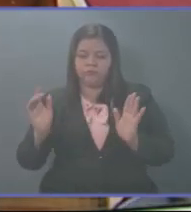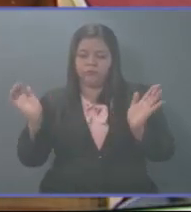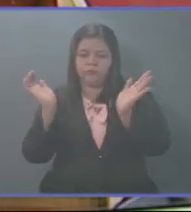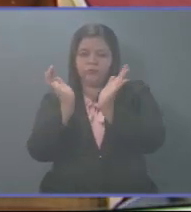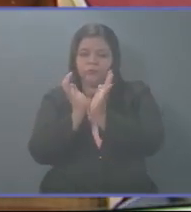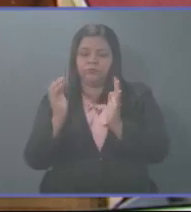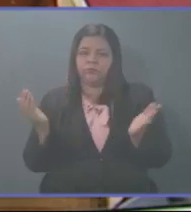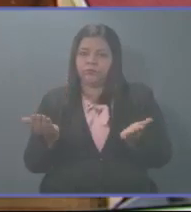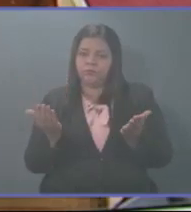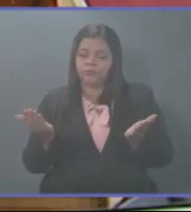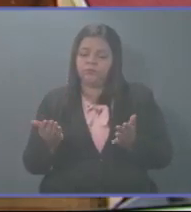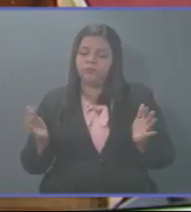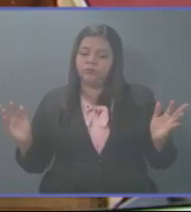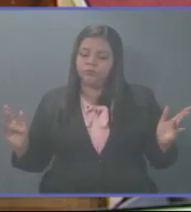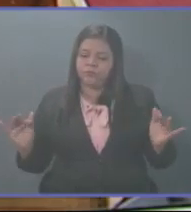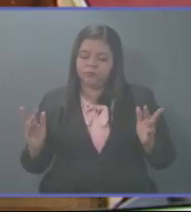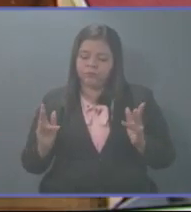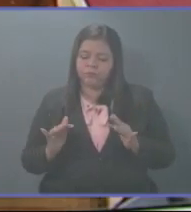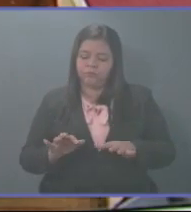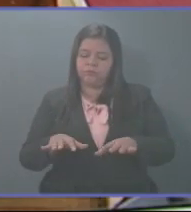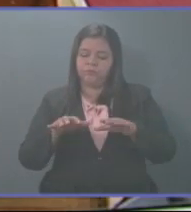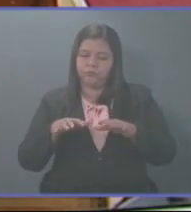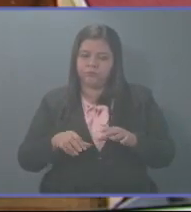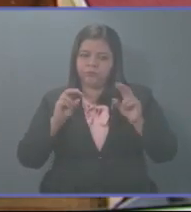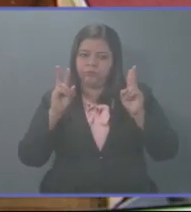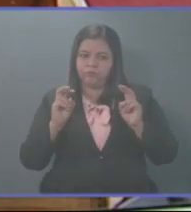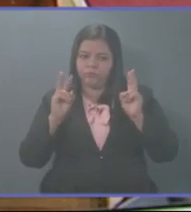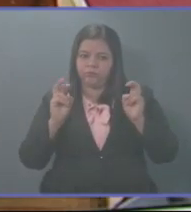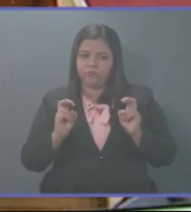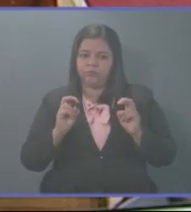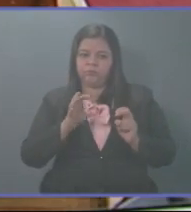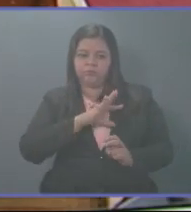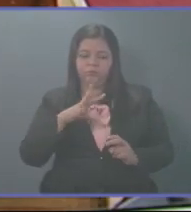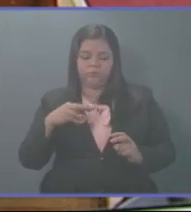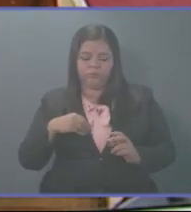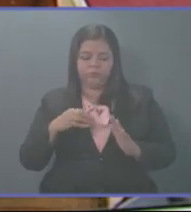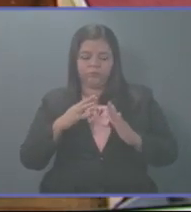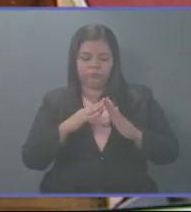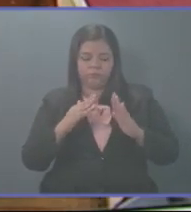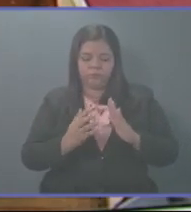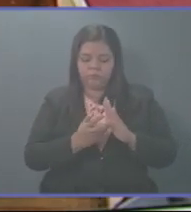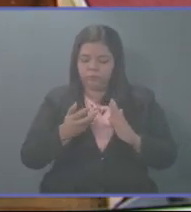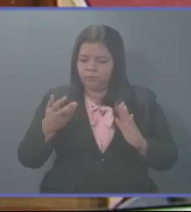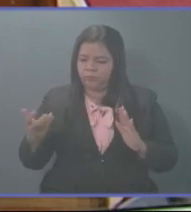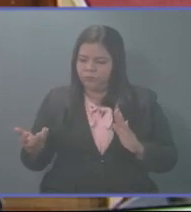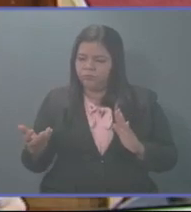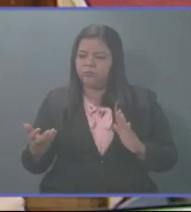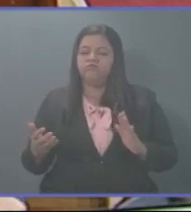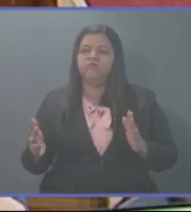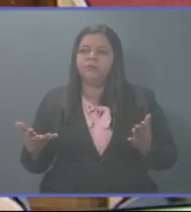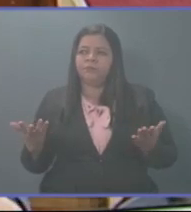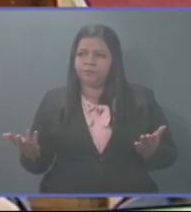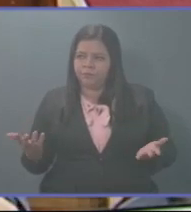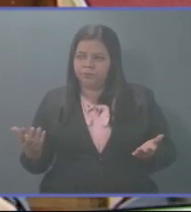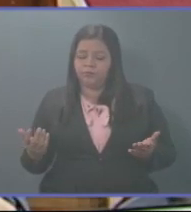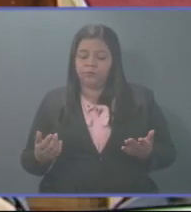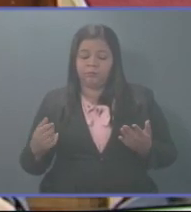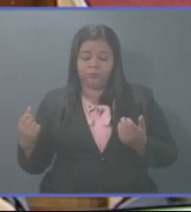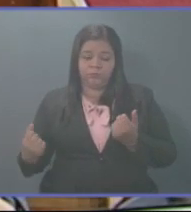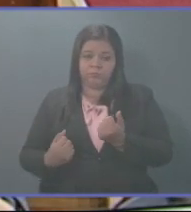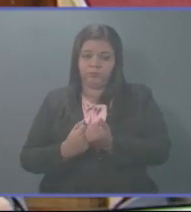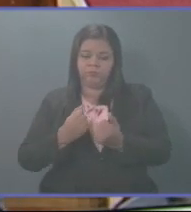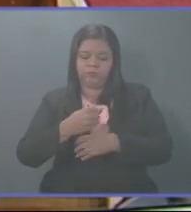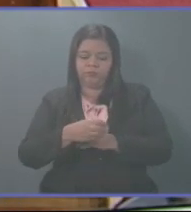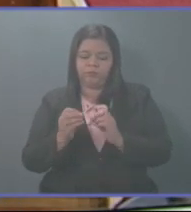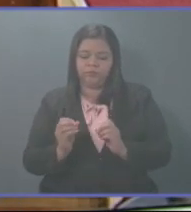2019 se realizó un foro sobre desplazamiento forzado organizado por esta comisión con el apoyo de la Oficina Nacional